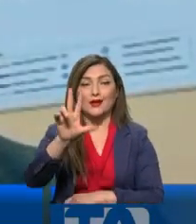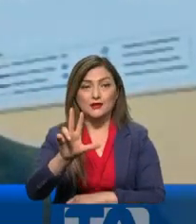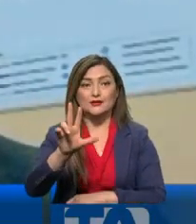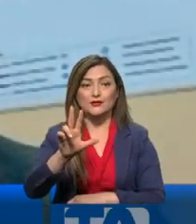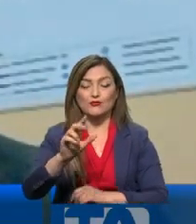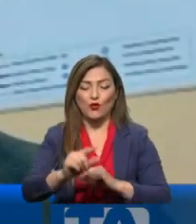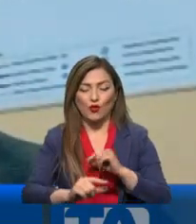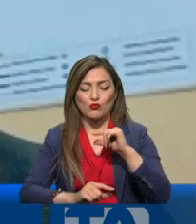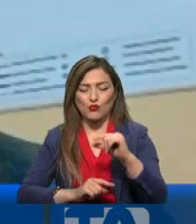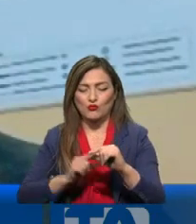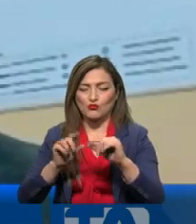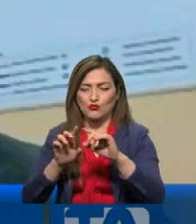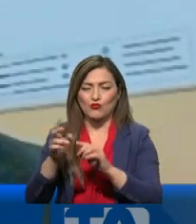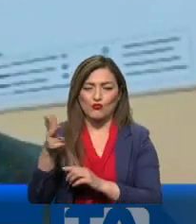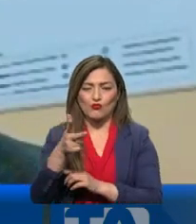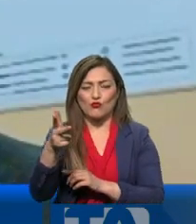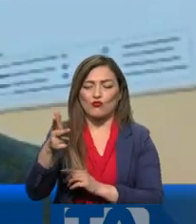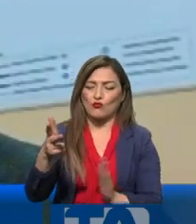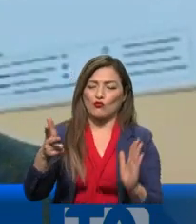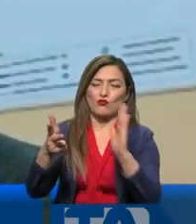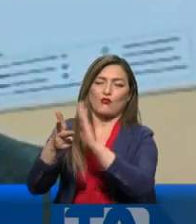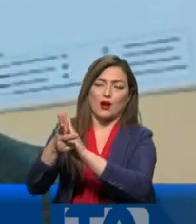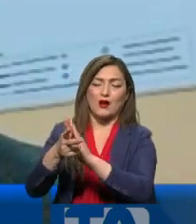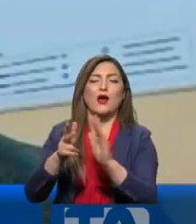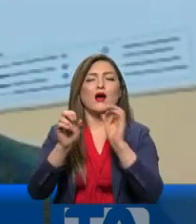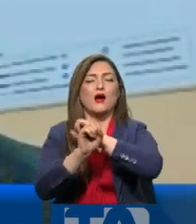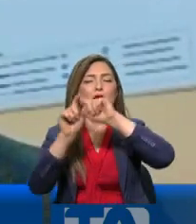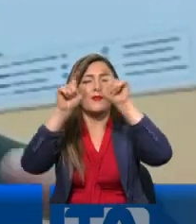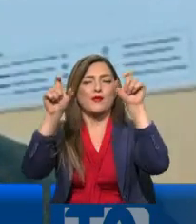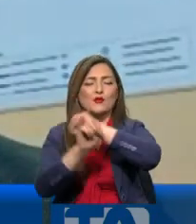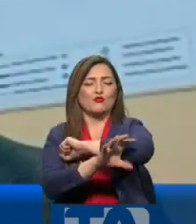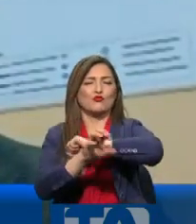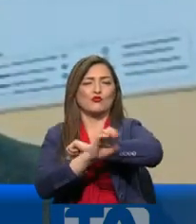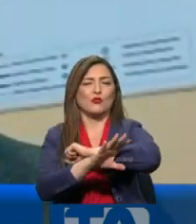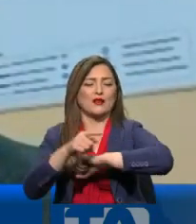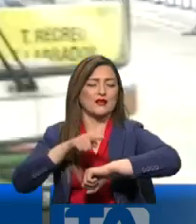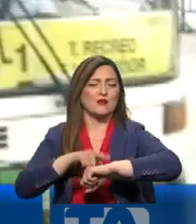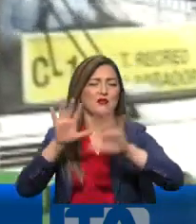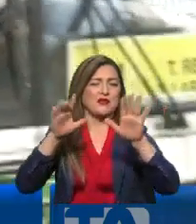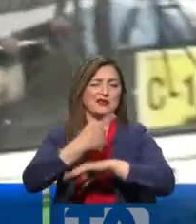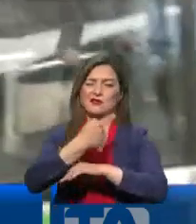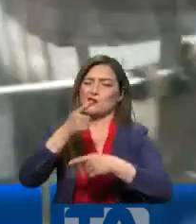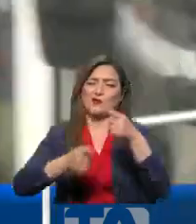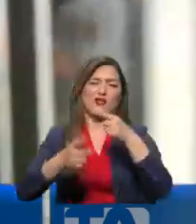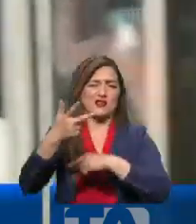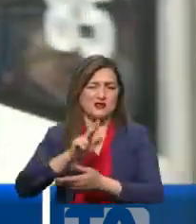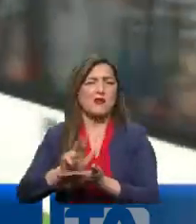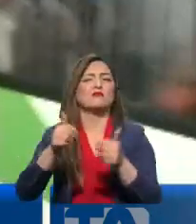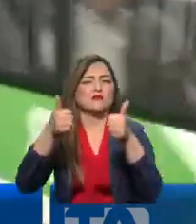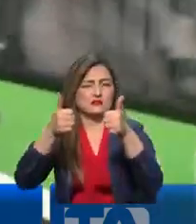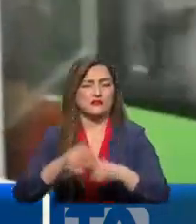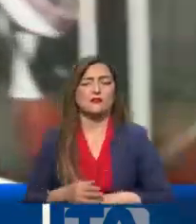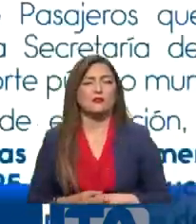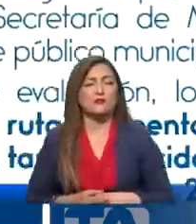vayan parcialmente porque las empresas de publicidad tampoco tienen la capacidad de pasteleo y menos tiempo en 10 días según las autoridades el